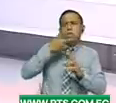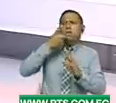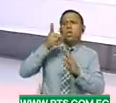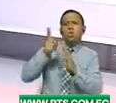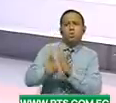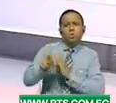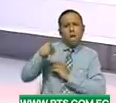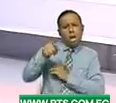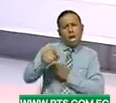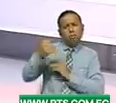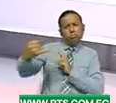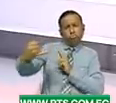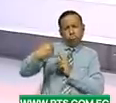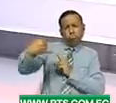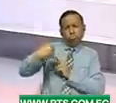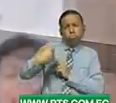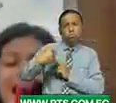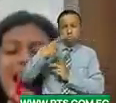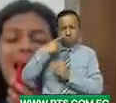hecho. Escuchemos.